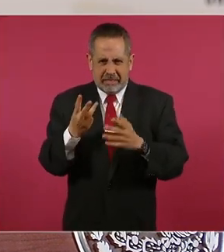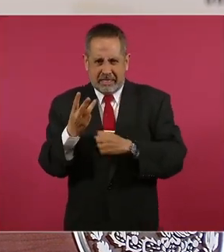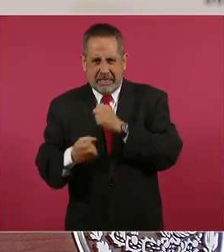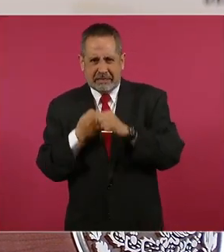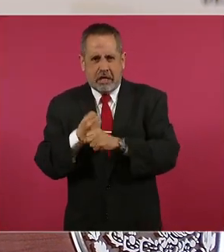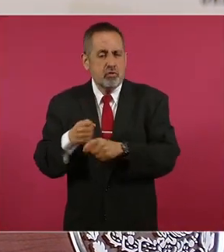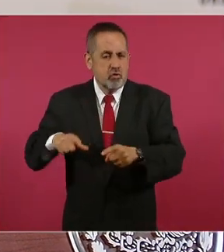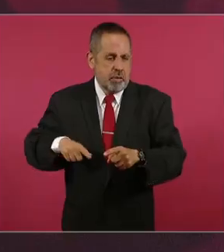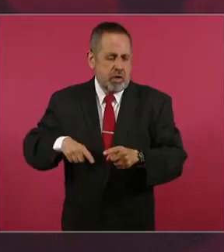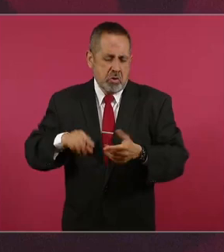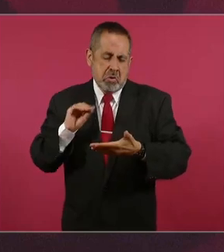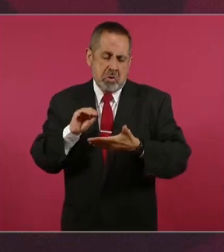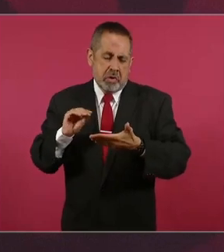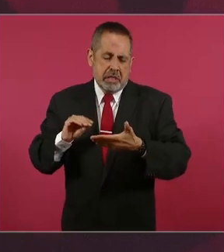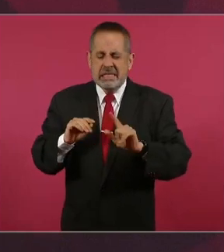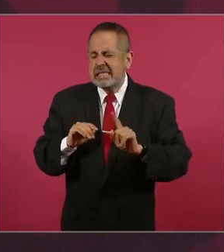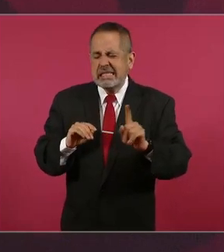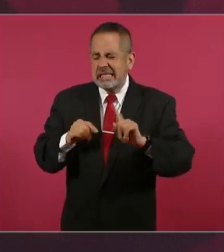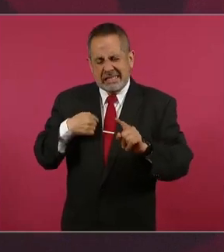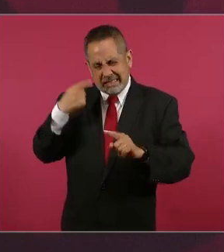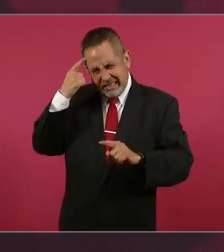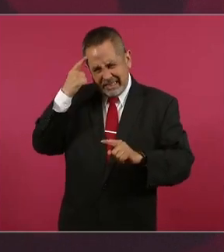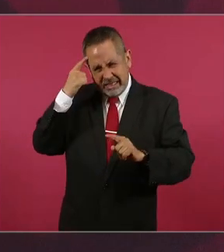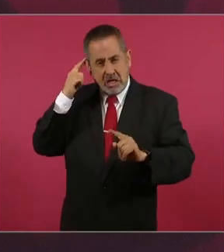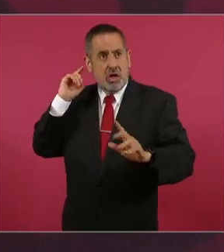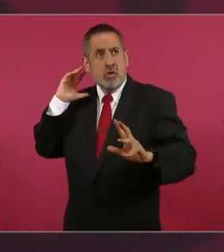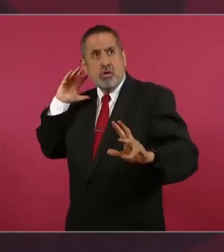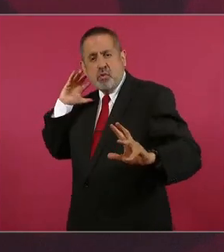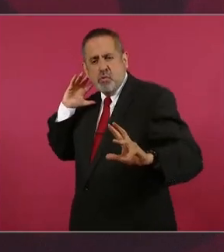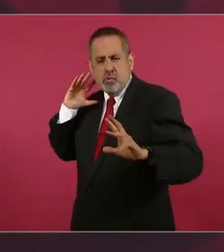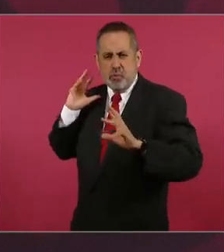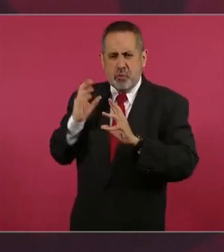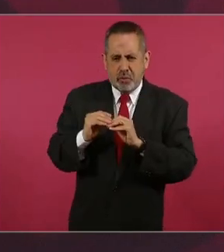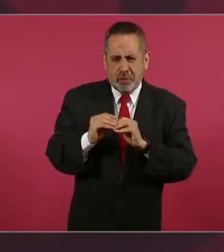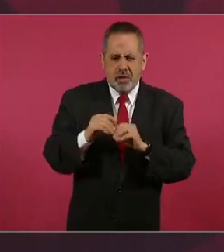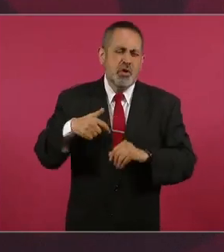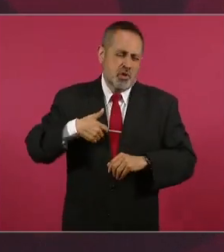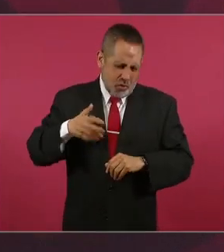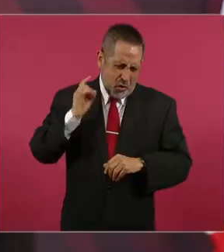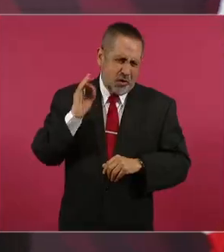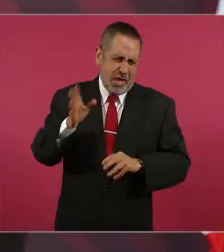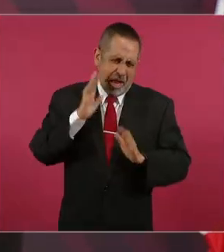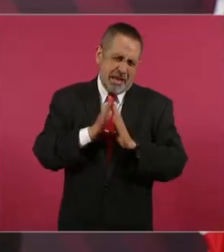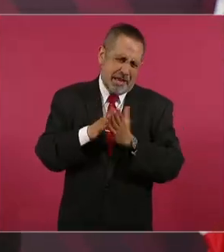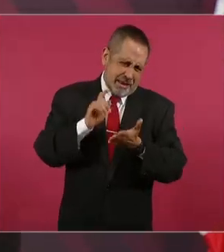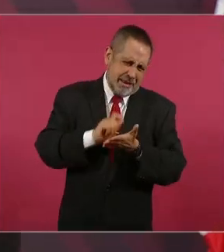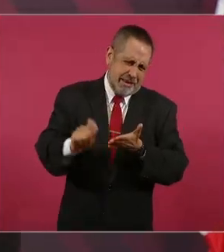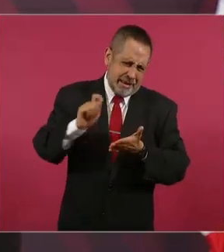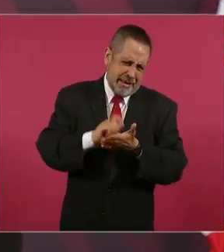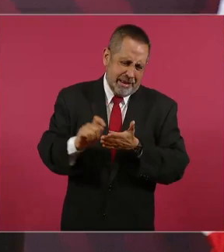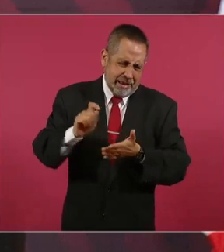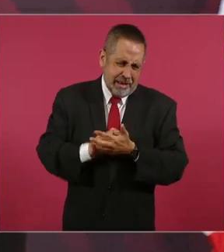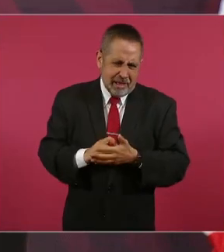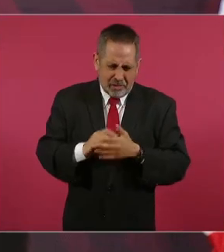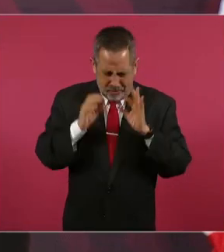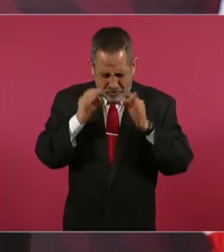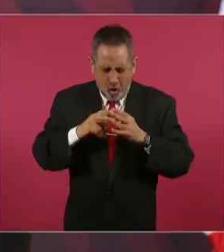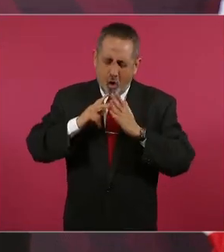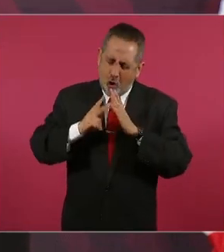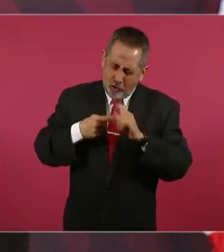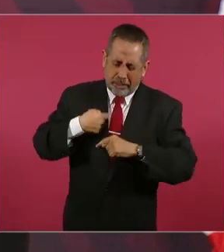años, pero dije, no, voy a hacer un repaso, aunque ya he escrito, me voy a autoplagiar